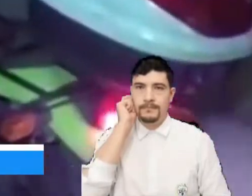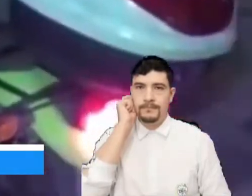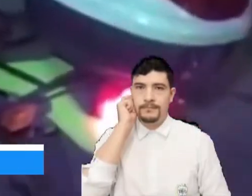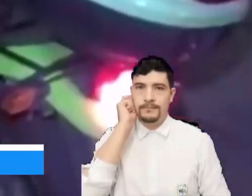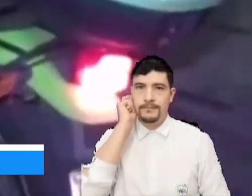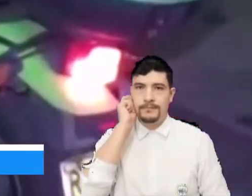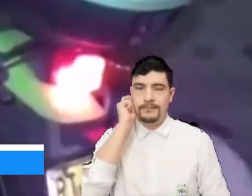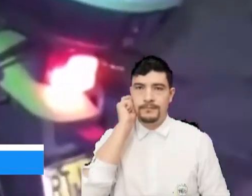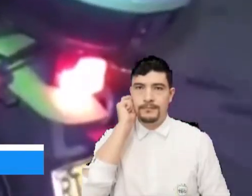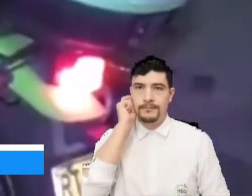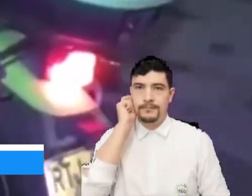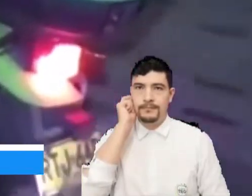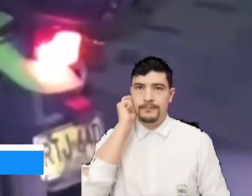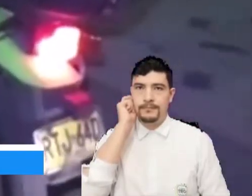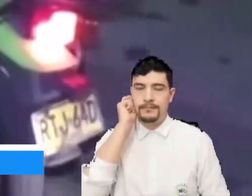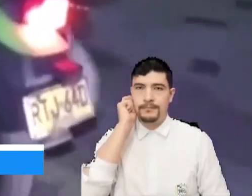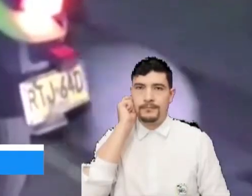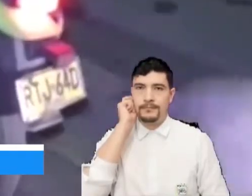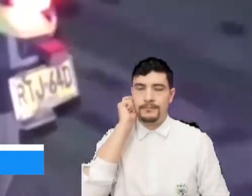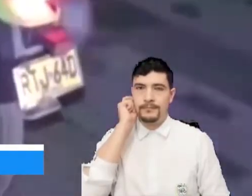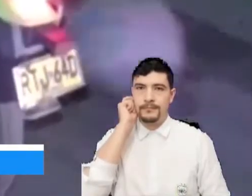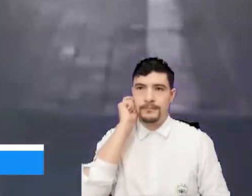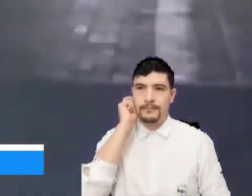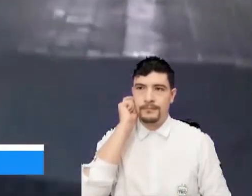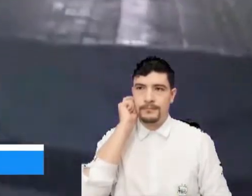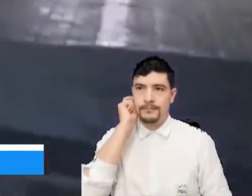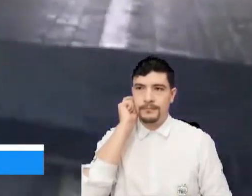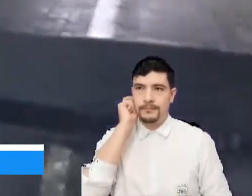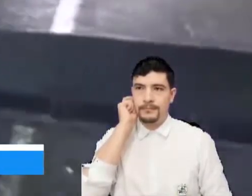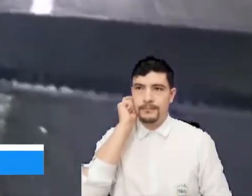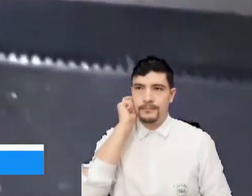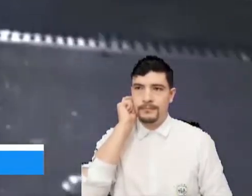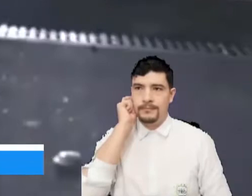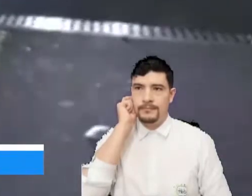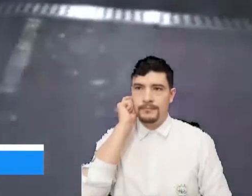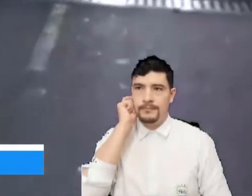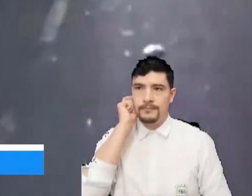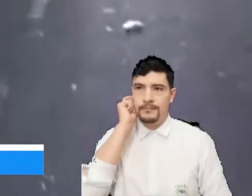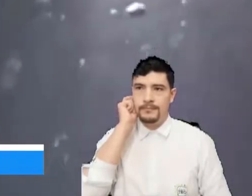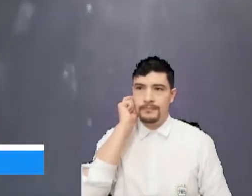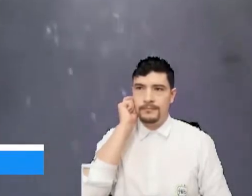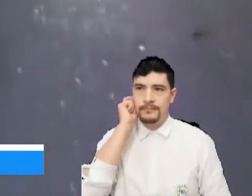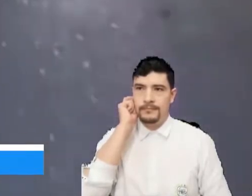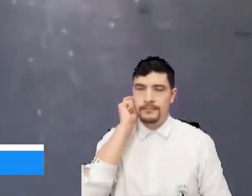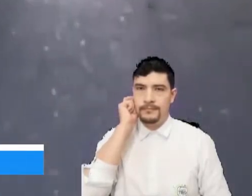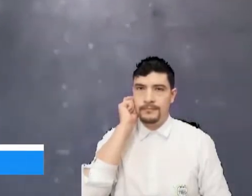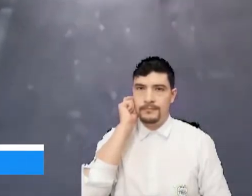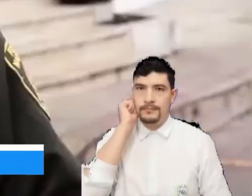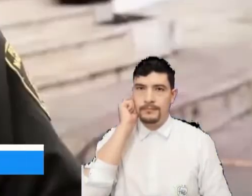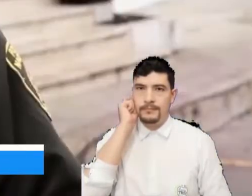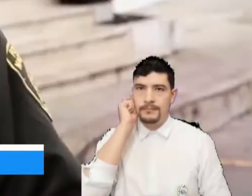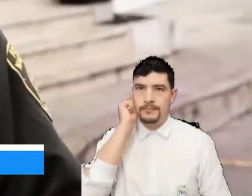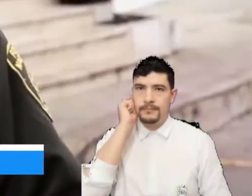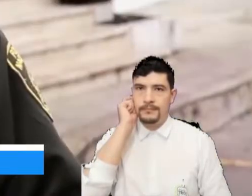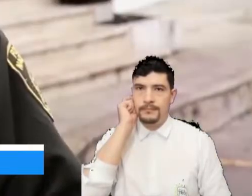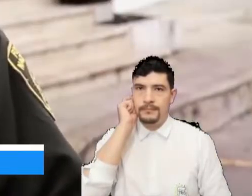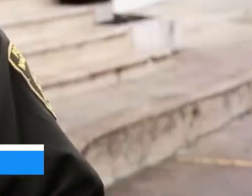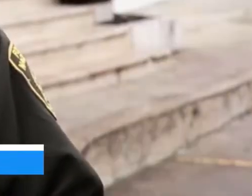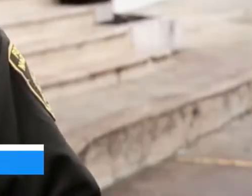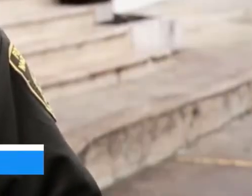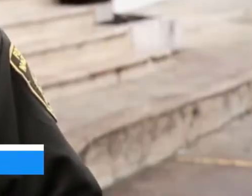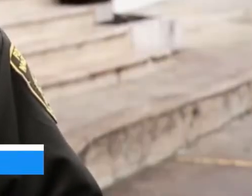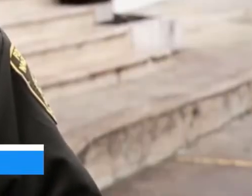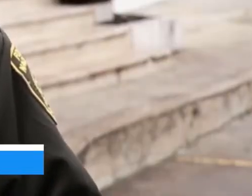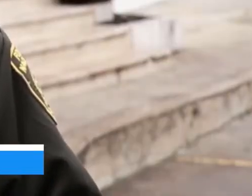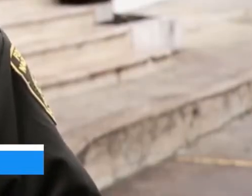entradas de la ciudad. Por otra parte, hay más de 1.500 uniformados dentro del área metropolitana. Le agradecemos a la población seguir